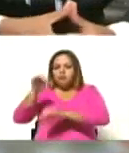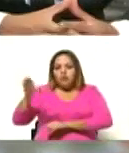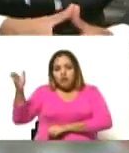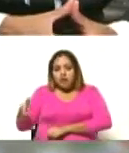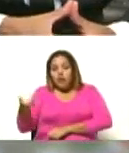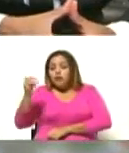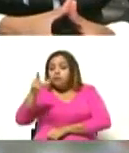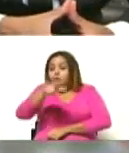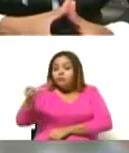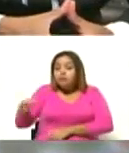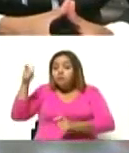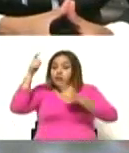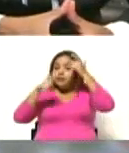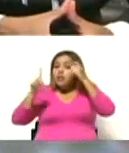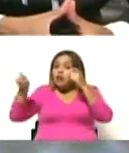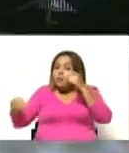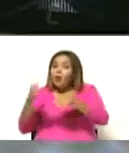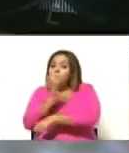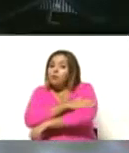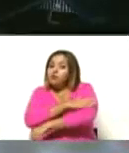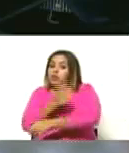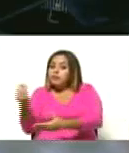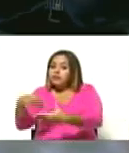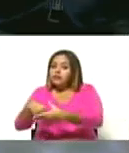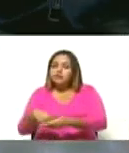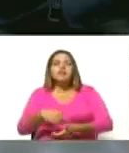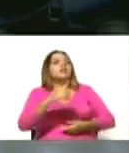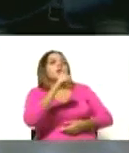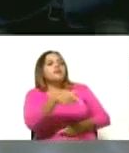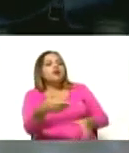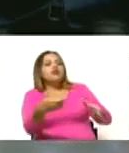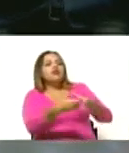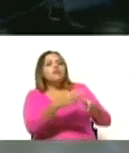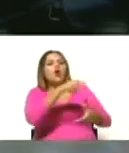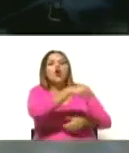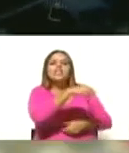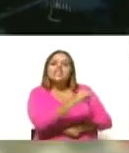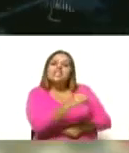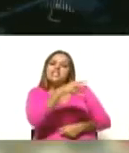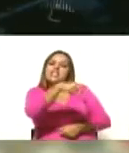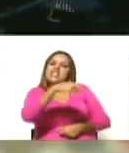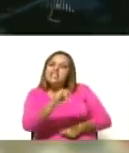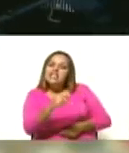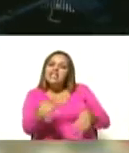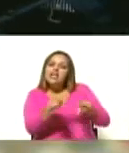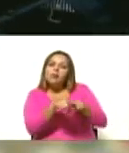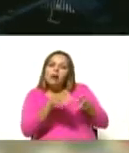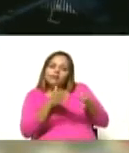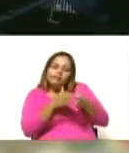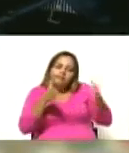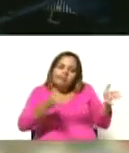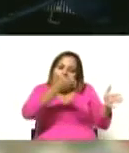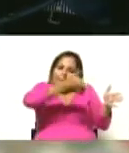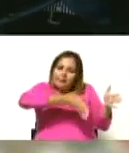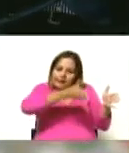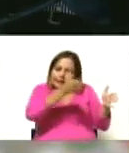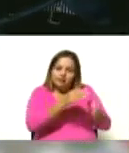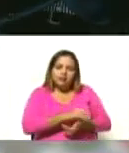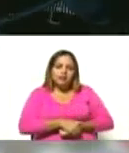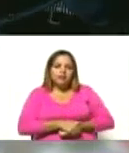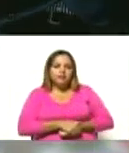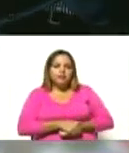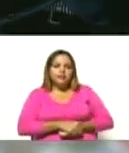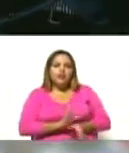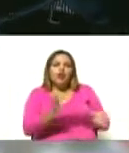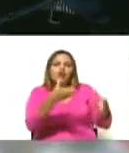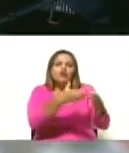chavistas como opositores metidos ahí. Sí, los ninis, sobre todo, los ninis, que hoy son el sector mayoritario. Los ninis es un